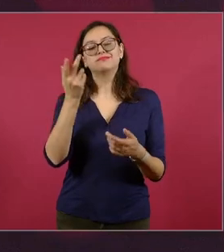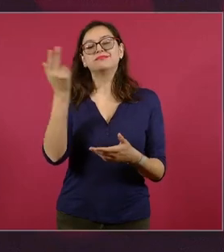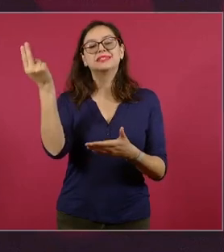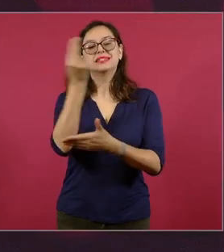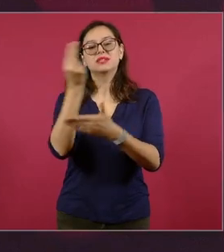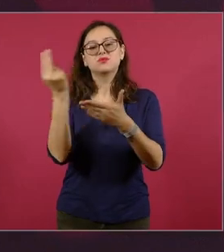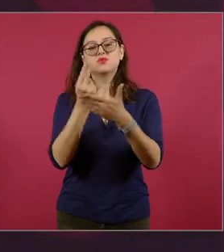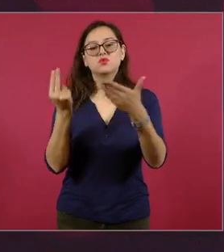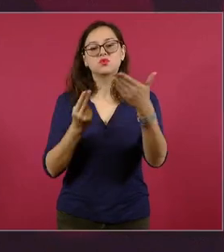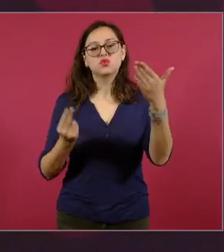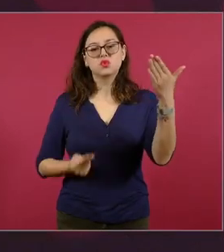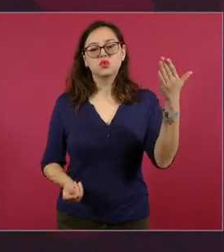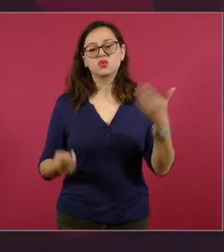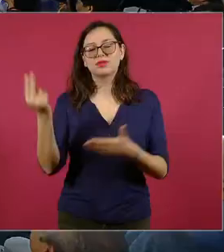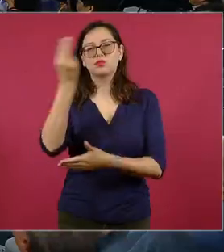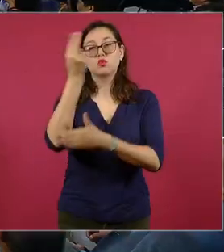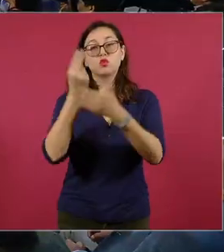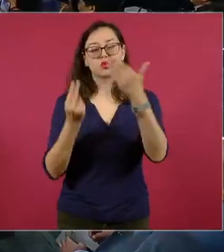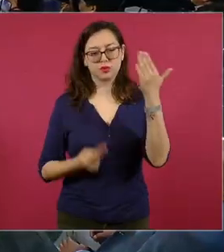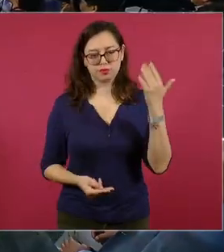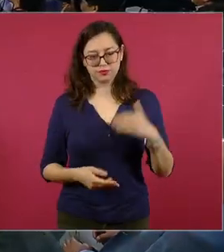¡Ay, la rifa!